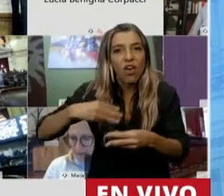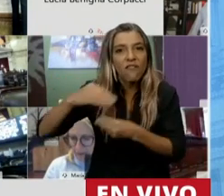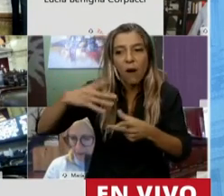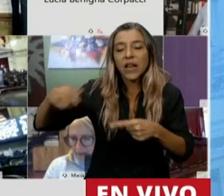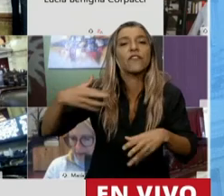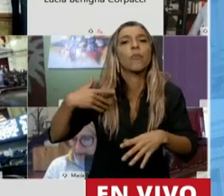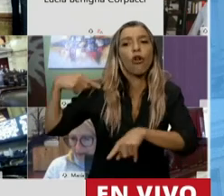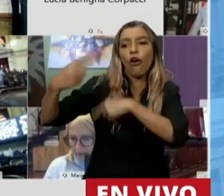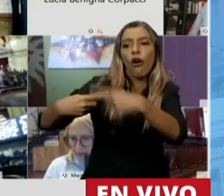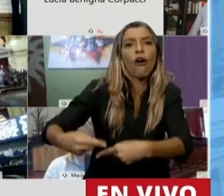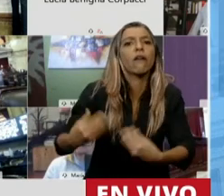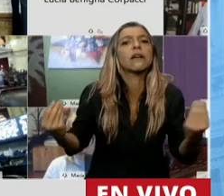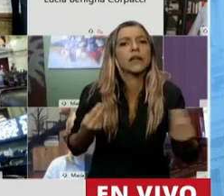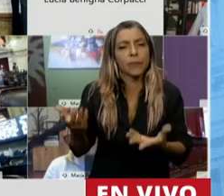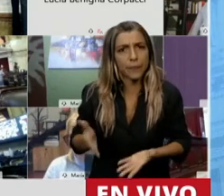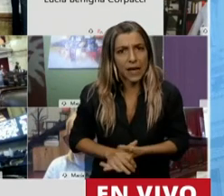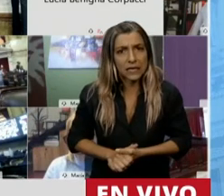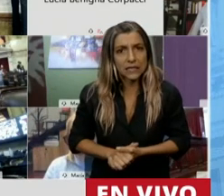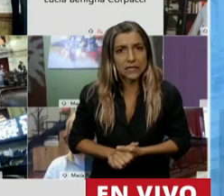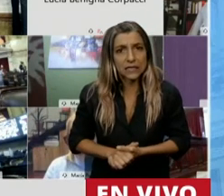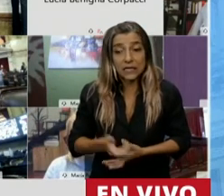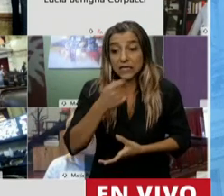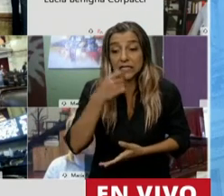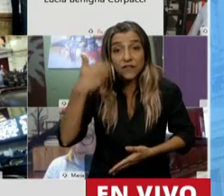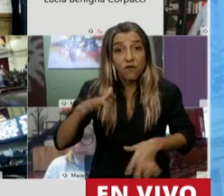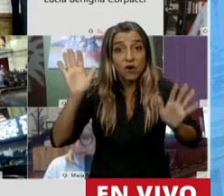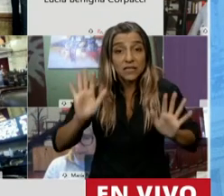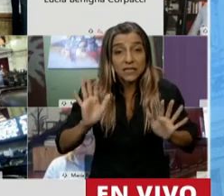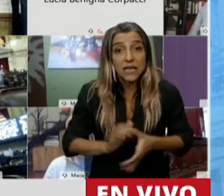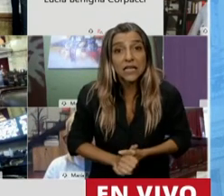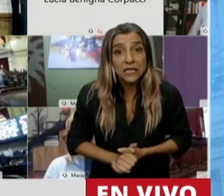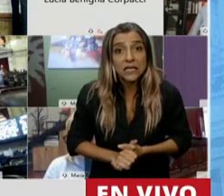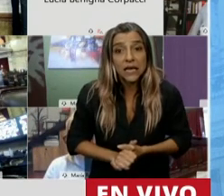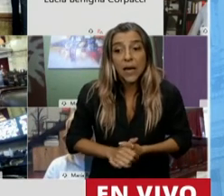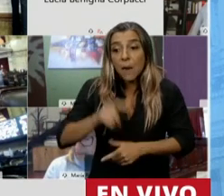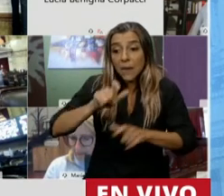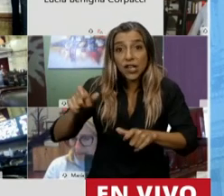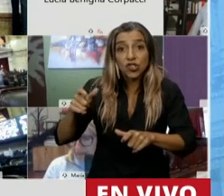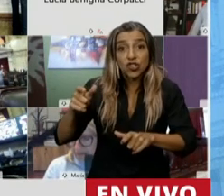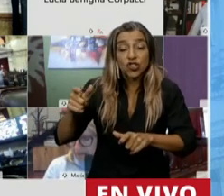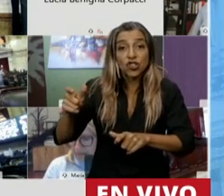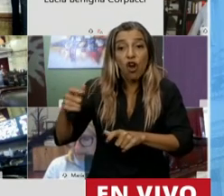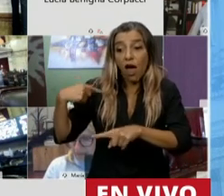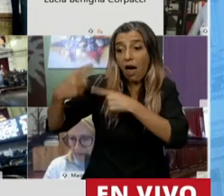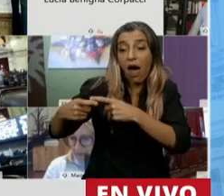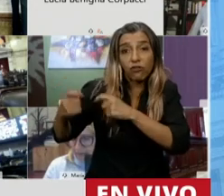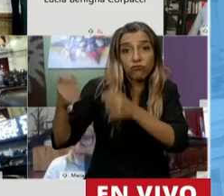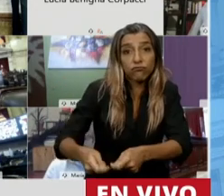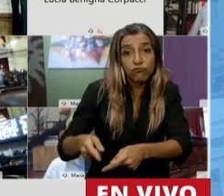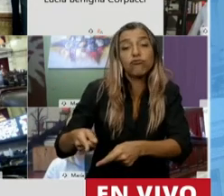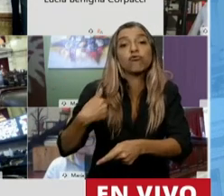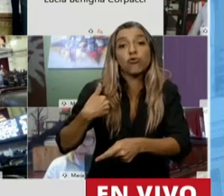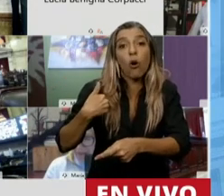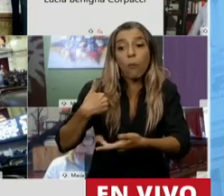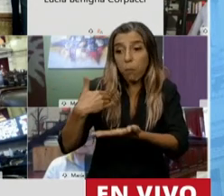los herederos? ¿Qué podrá suceder con esos herederos? ¿Podrán ejercer el derecho que le consagra la Constitución de ser titulares